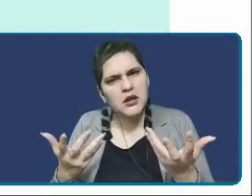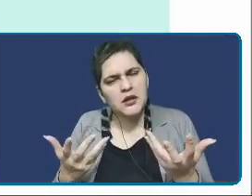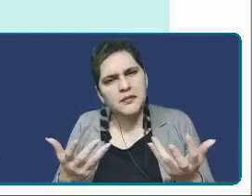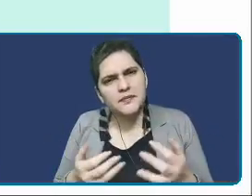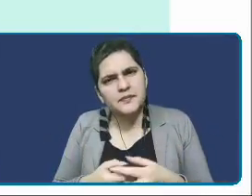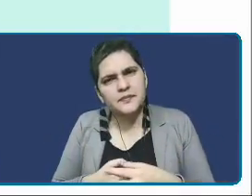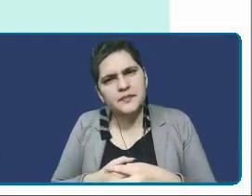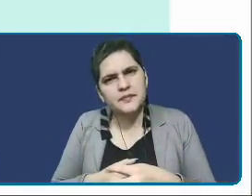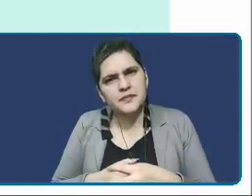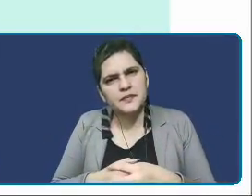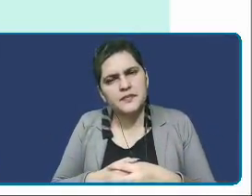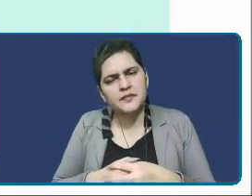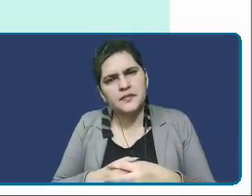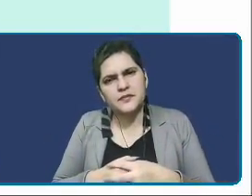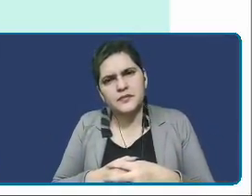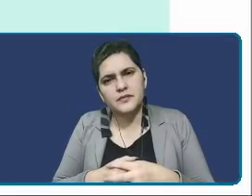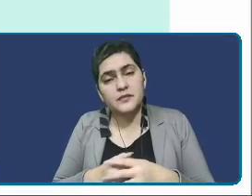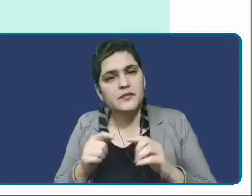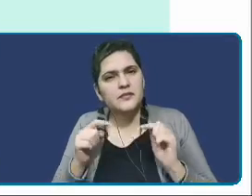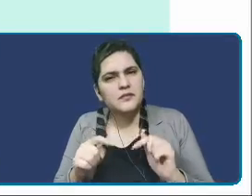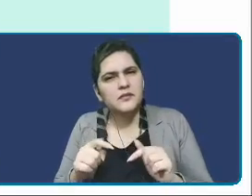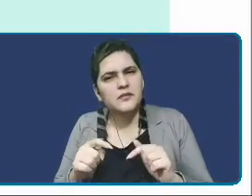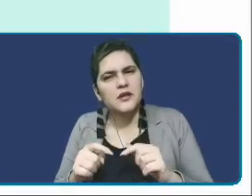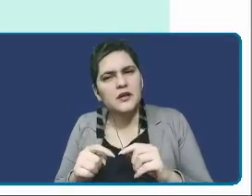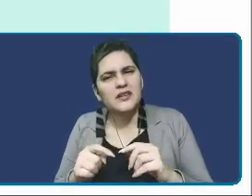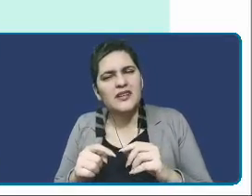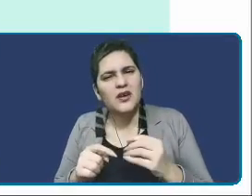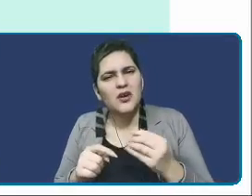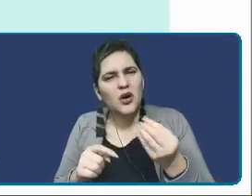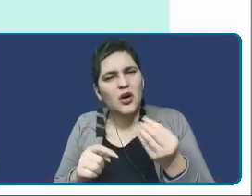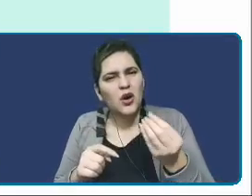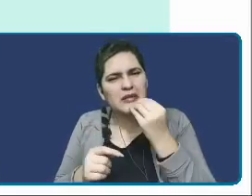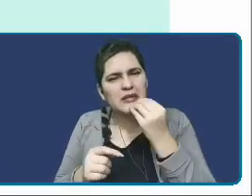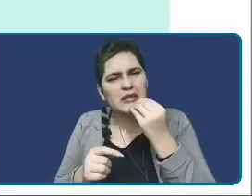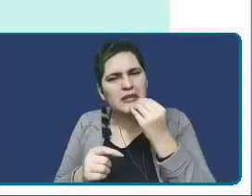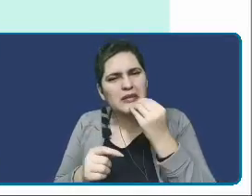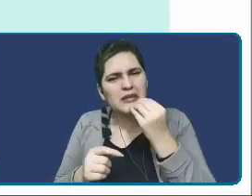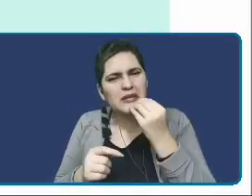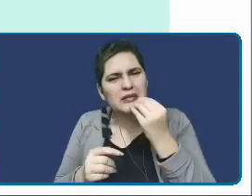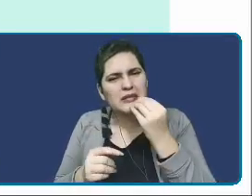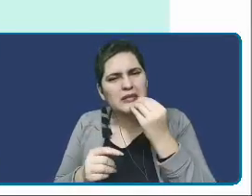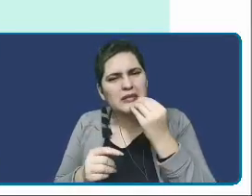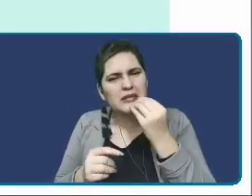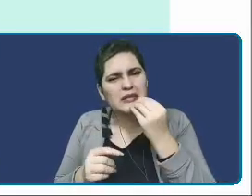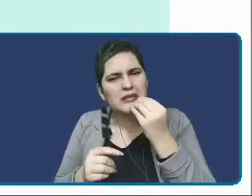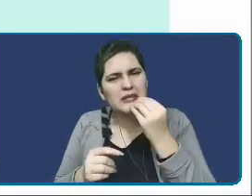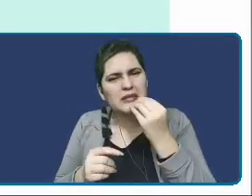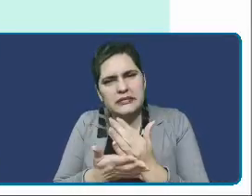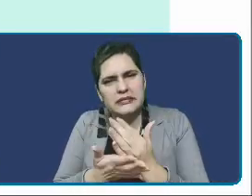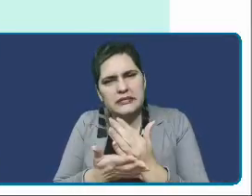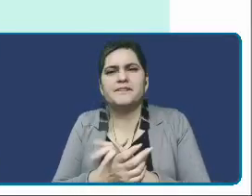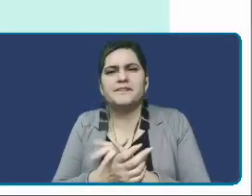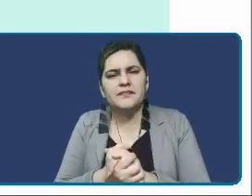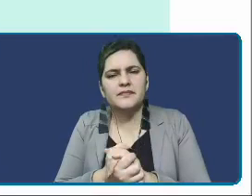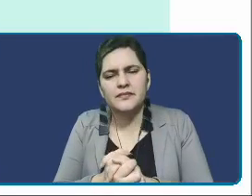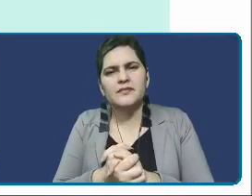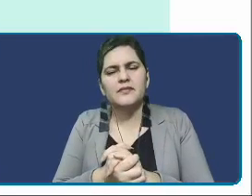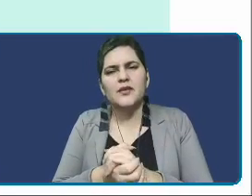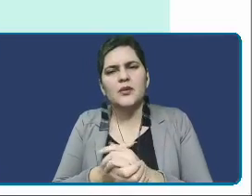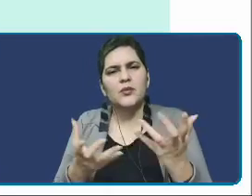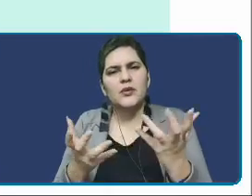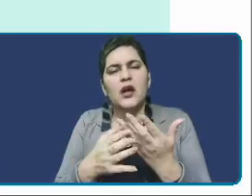son estos fundamentalmente, ¿no es cierto? Dietas restrictivas. Porque se empezó a hablar desde los